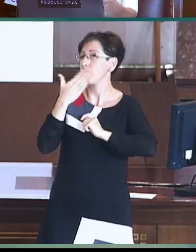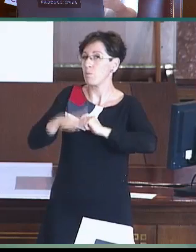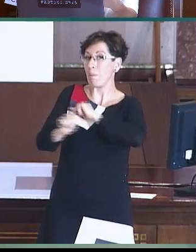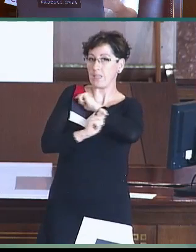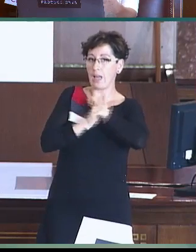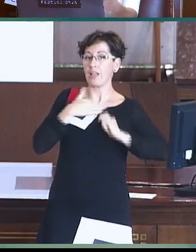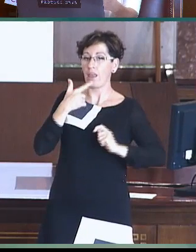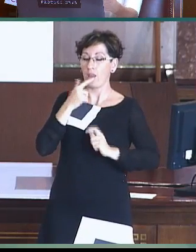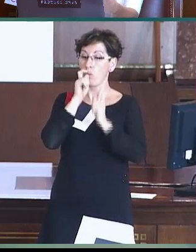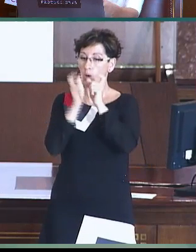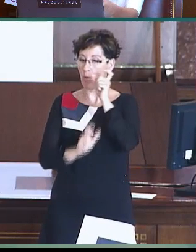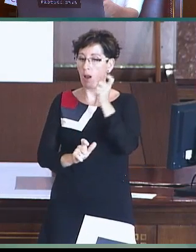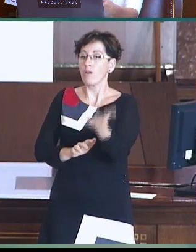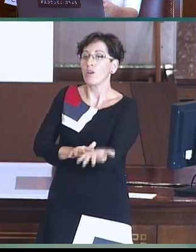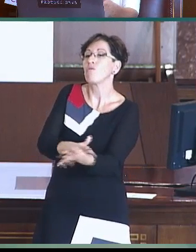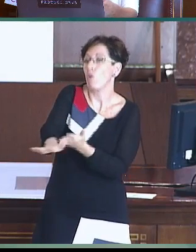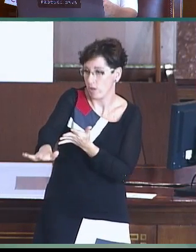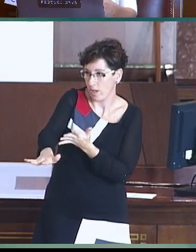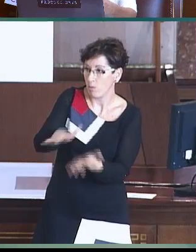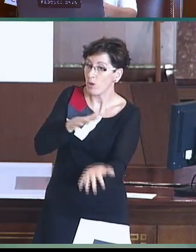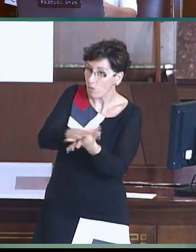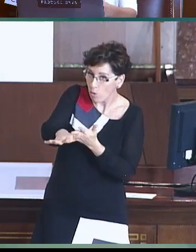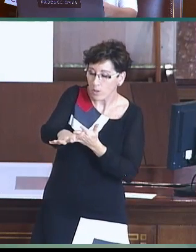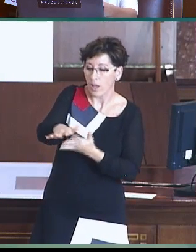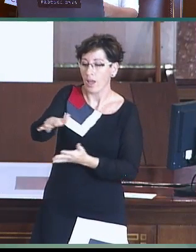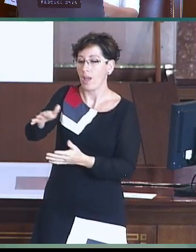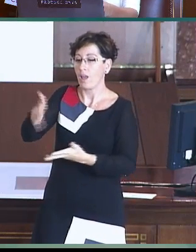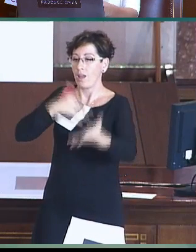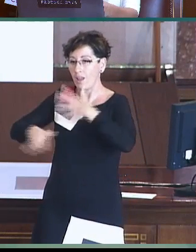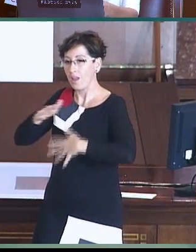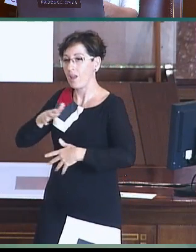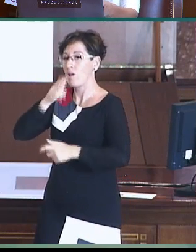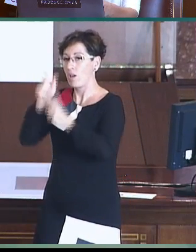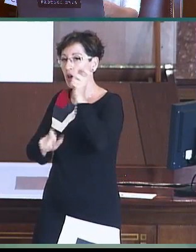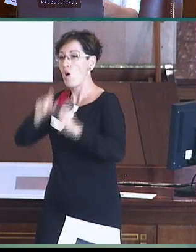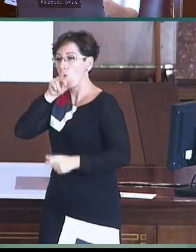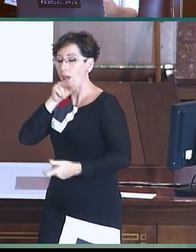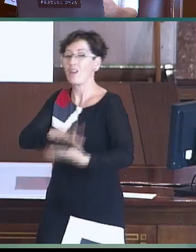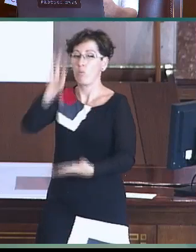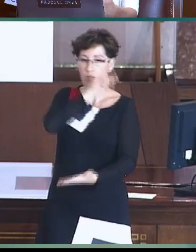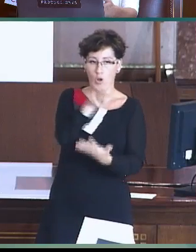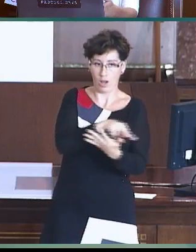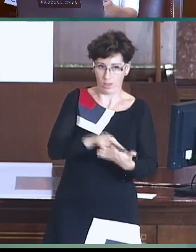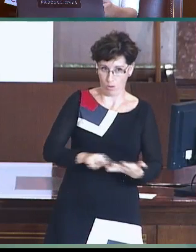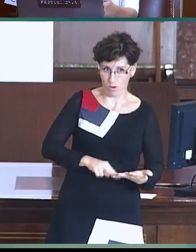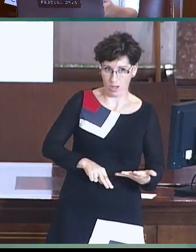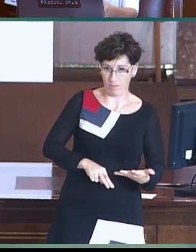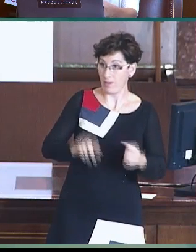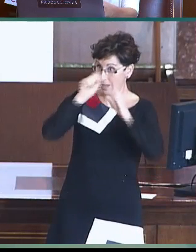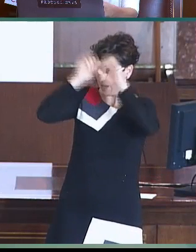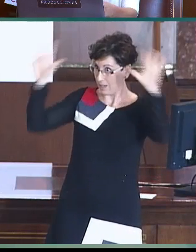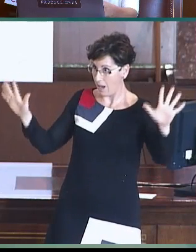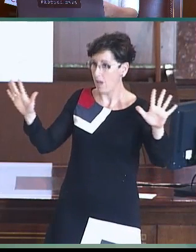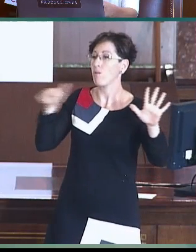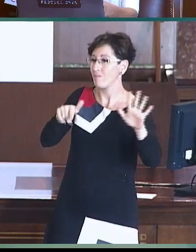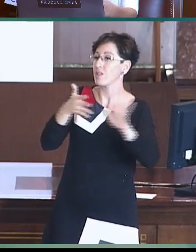influencia en el vocabulario de la lengua oral y en la comprensión lectora. Con lo cual, esto justificaba con mayor motivo